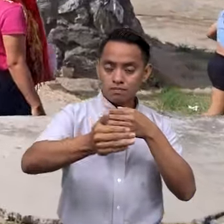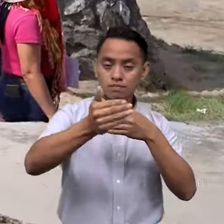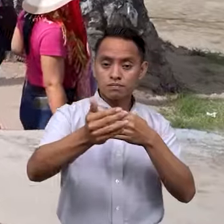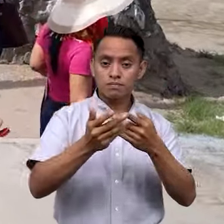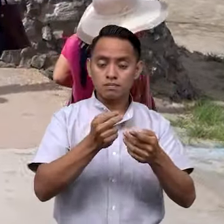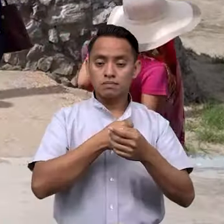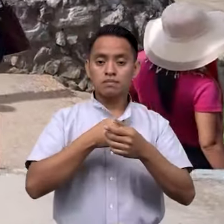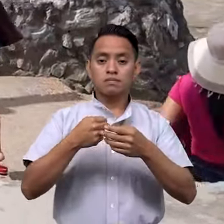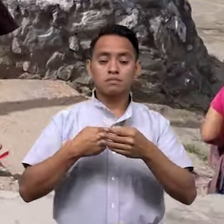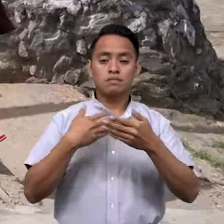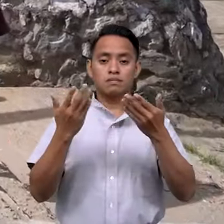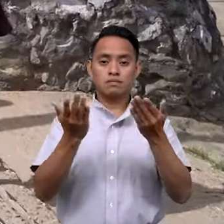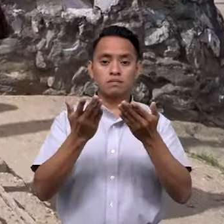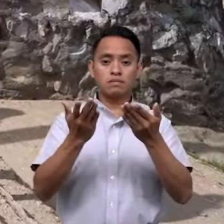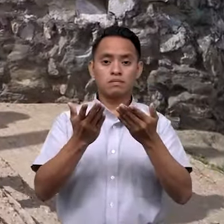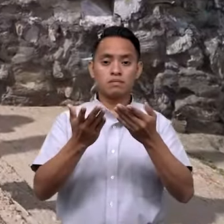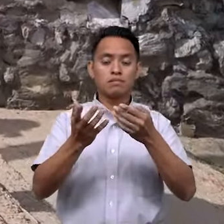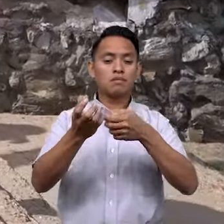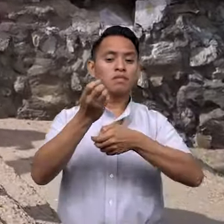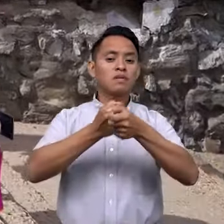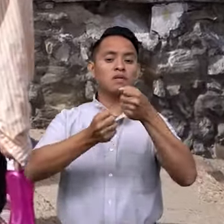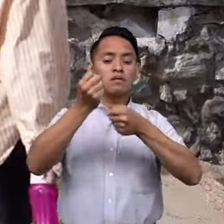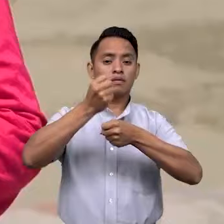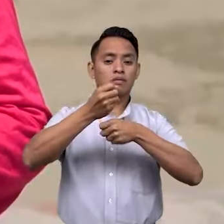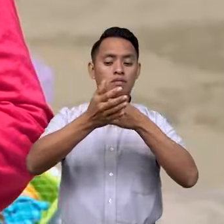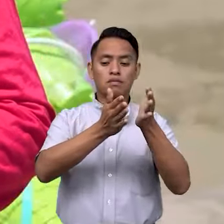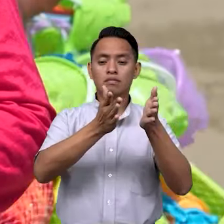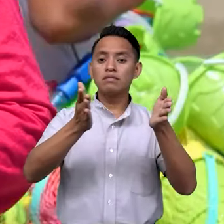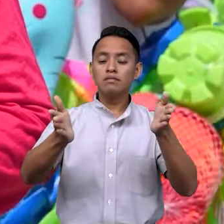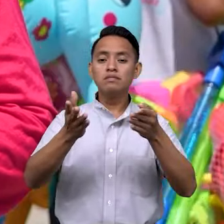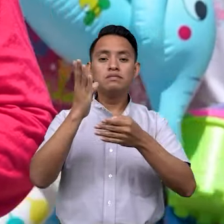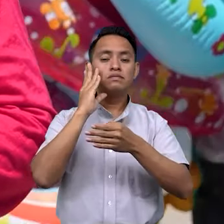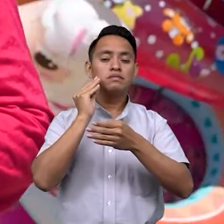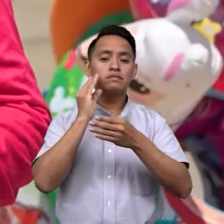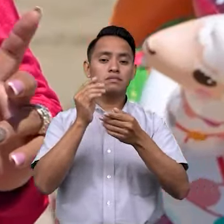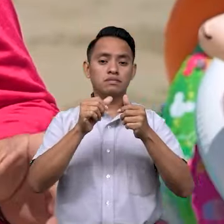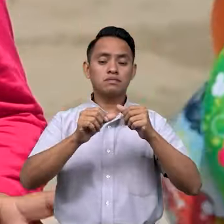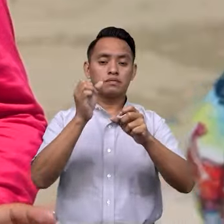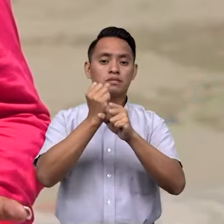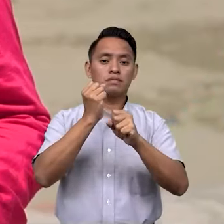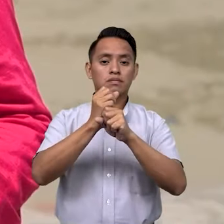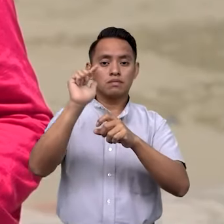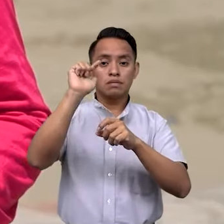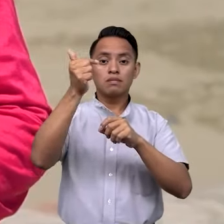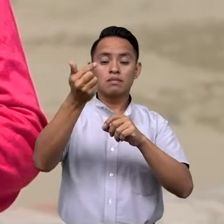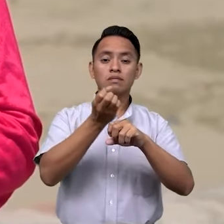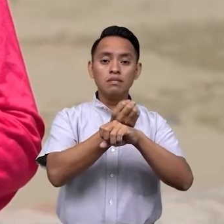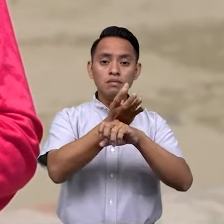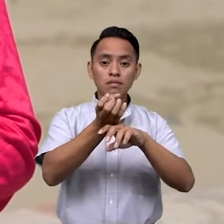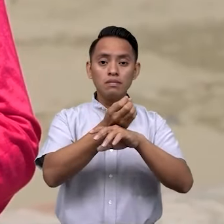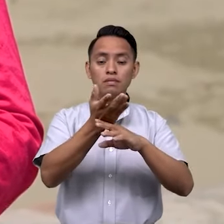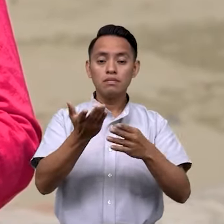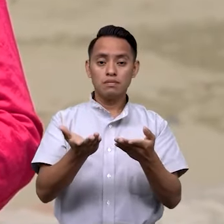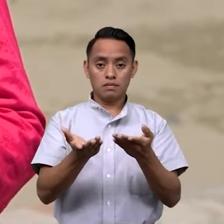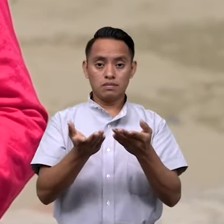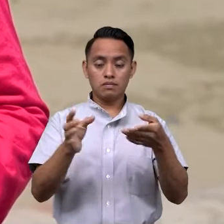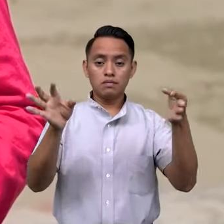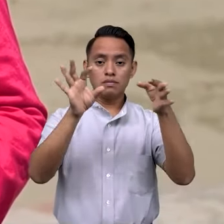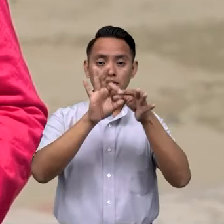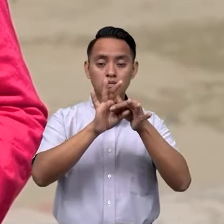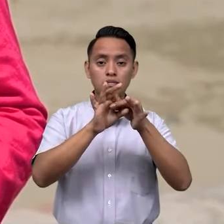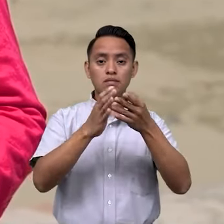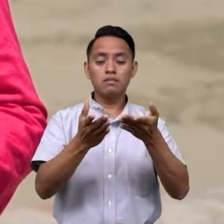venido realizando a través ya de muchos años y ganando la experiencia. También vamos trabajando desde el gobierno local para esos puntos que